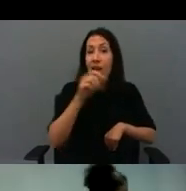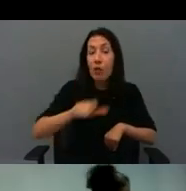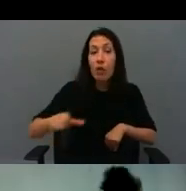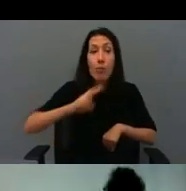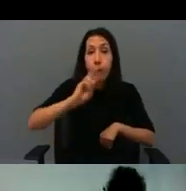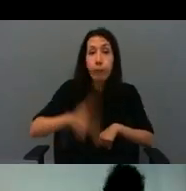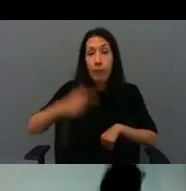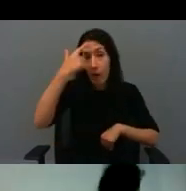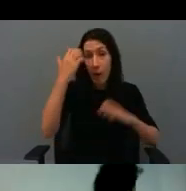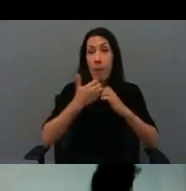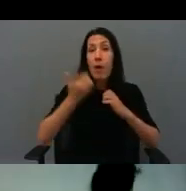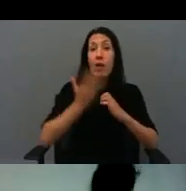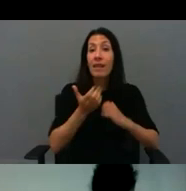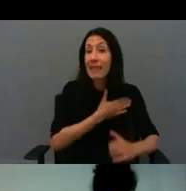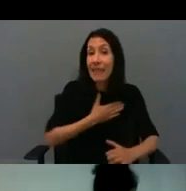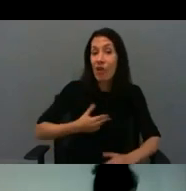¿Cómo